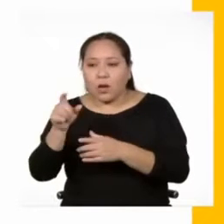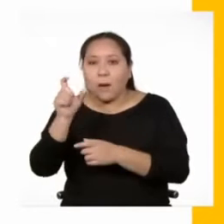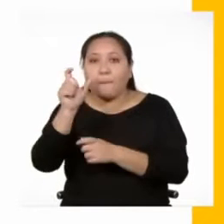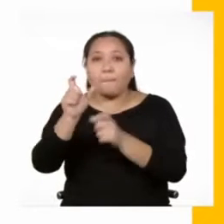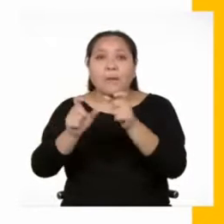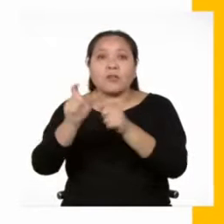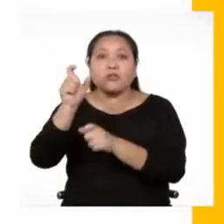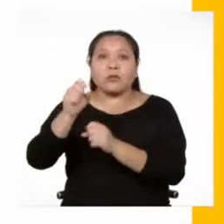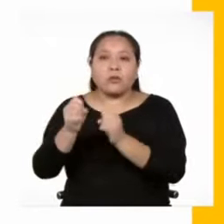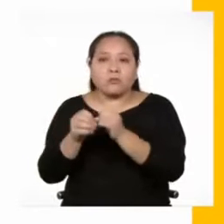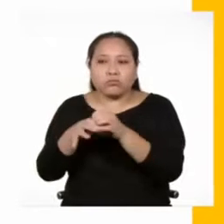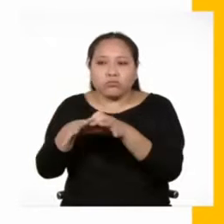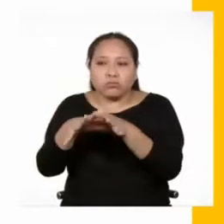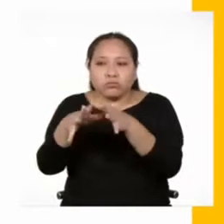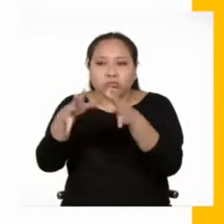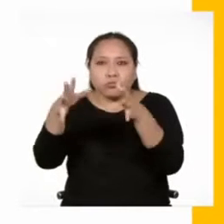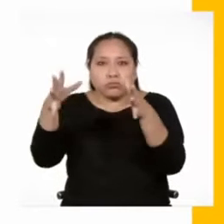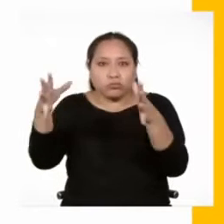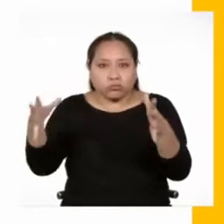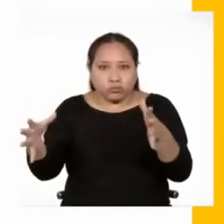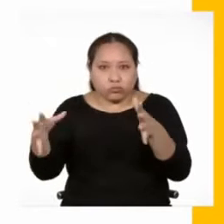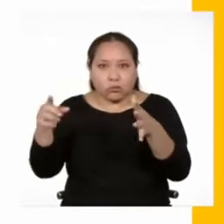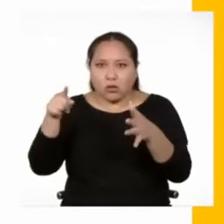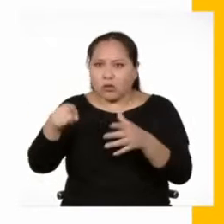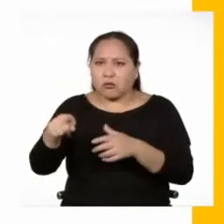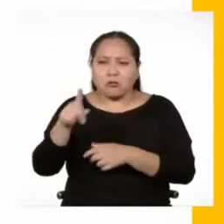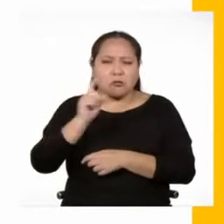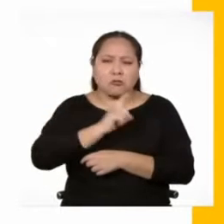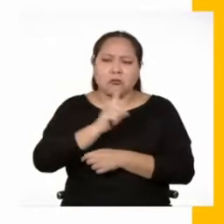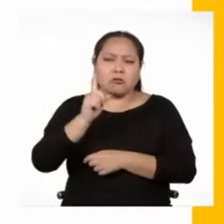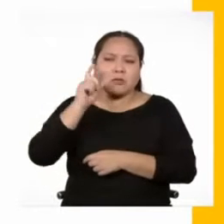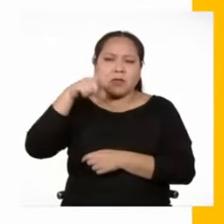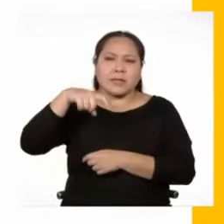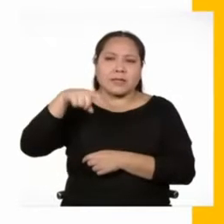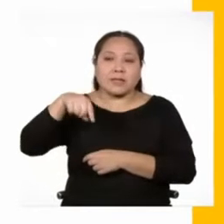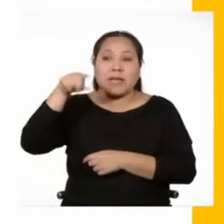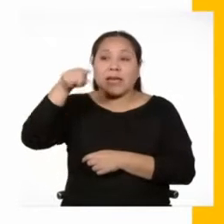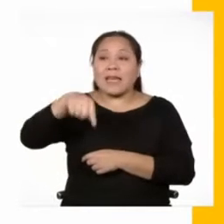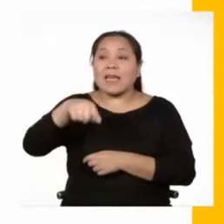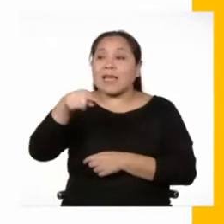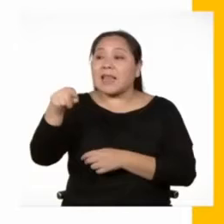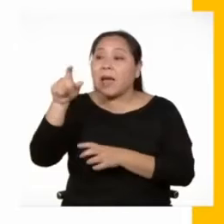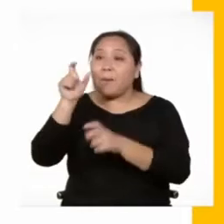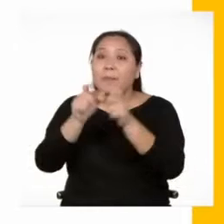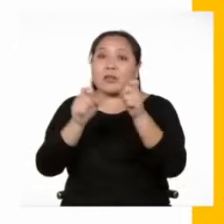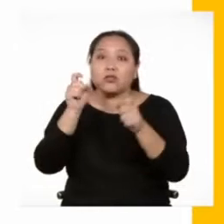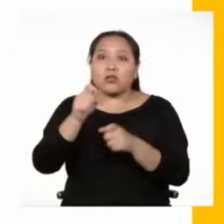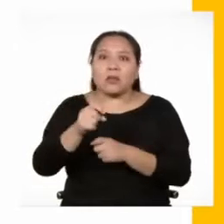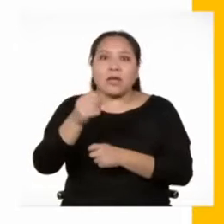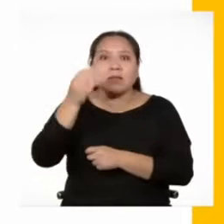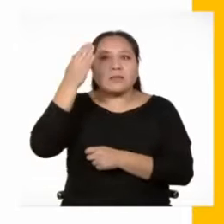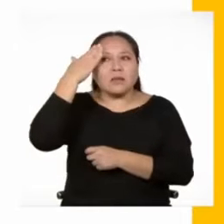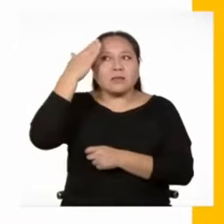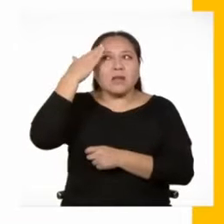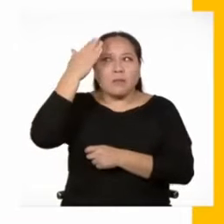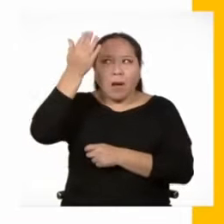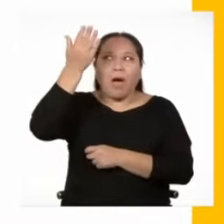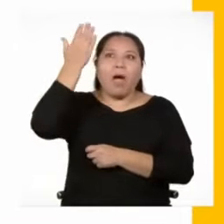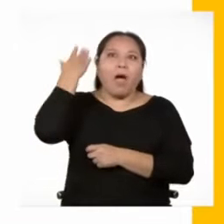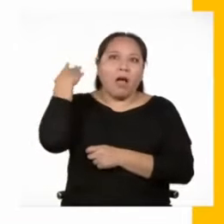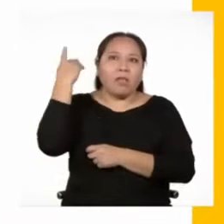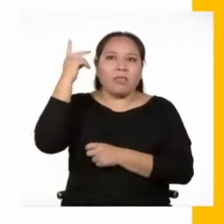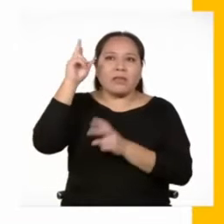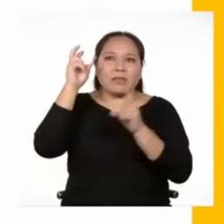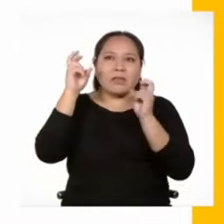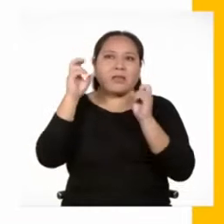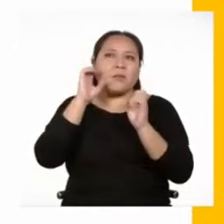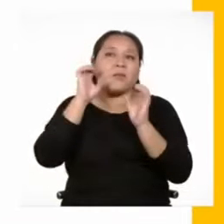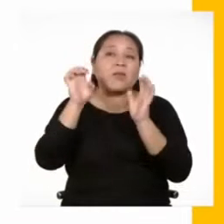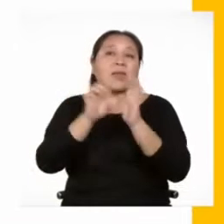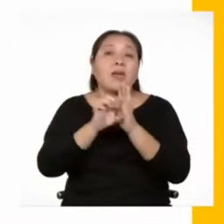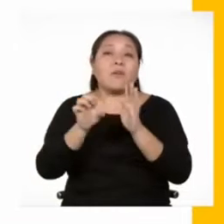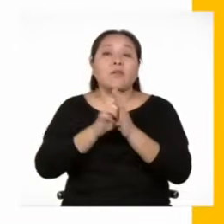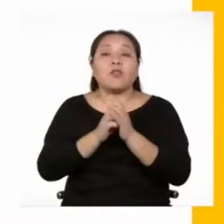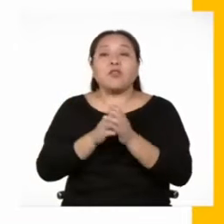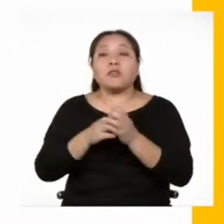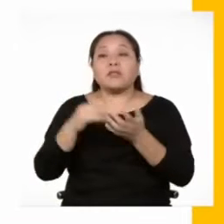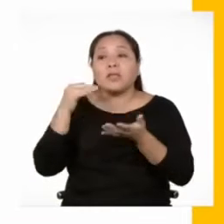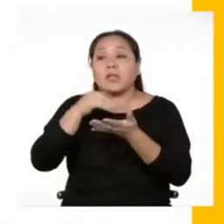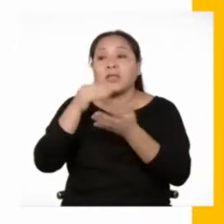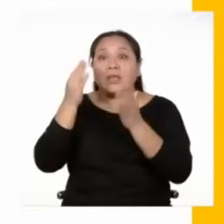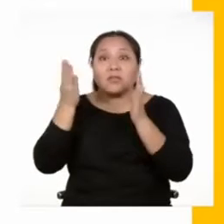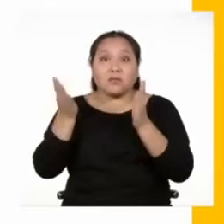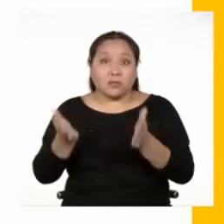más amplio en el que no es necesario que el lector tenga conocimientos previos sobre el tema. Por ejemplo, los textos escolares, los